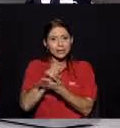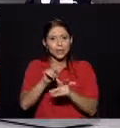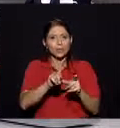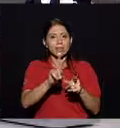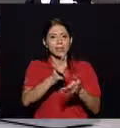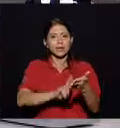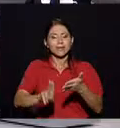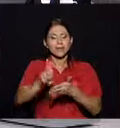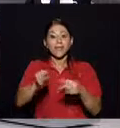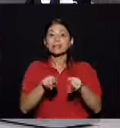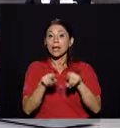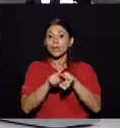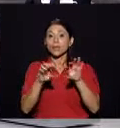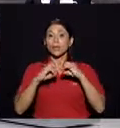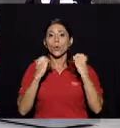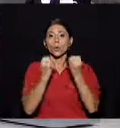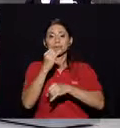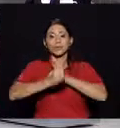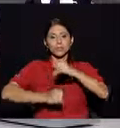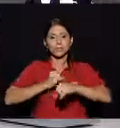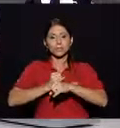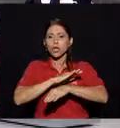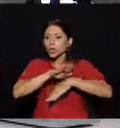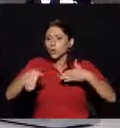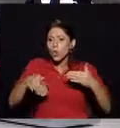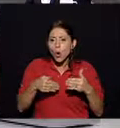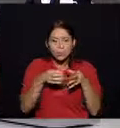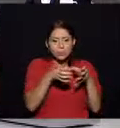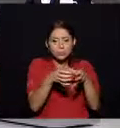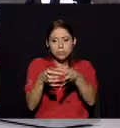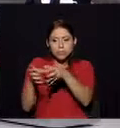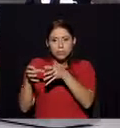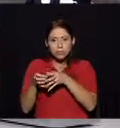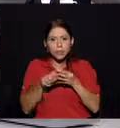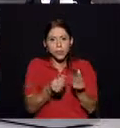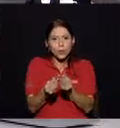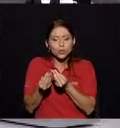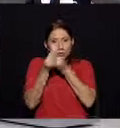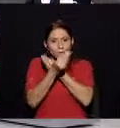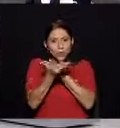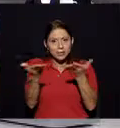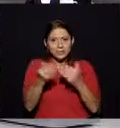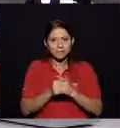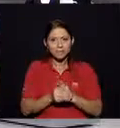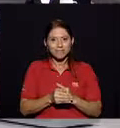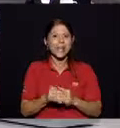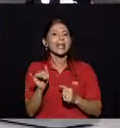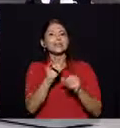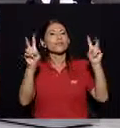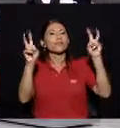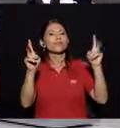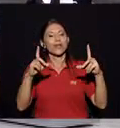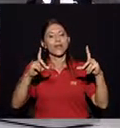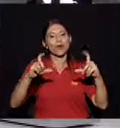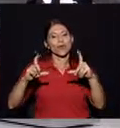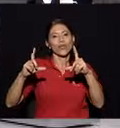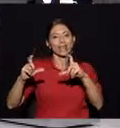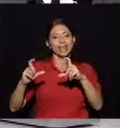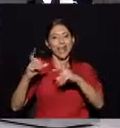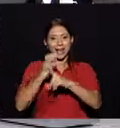organismos internacionales, etcétera, de toda la gente que produce información en el país. Pues es un poco el esfuerzo, es tomar esa fotografía cada año